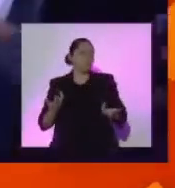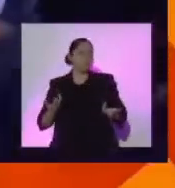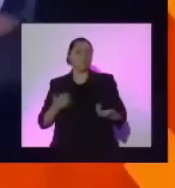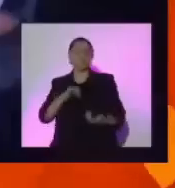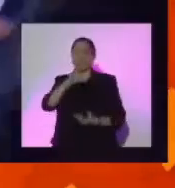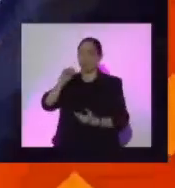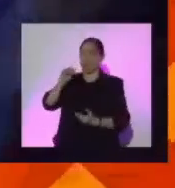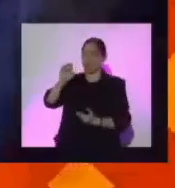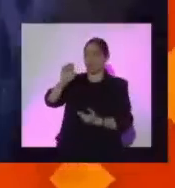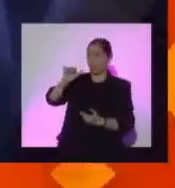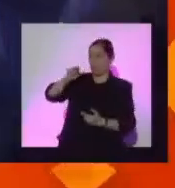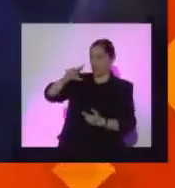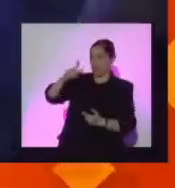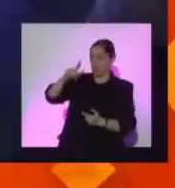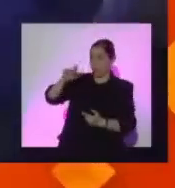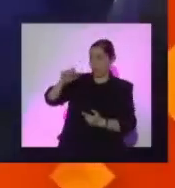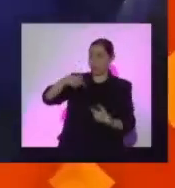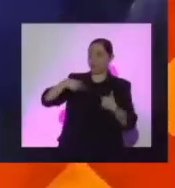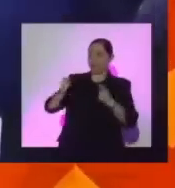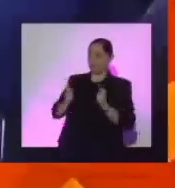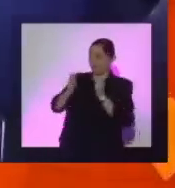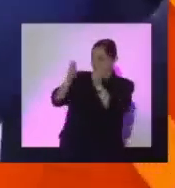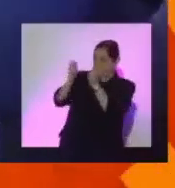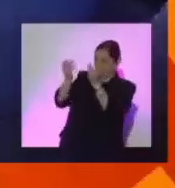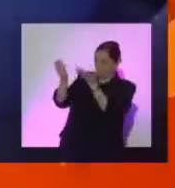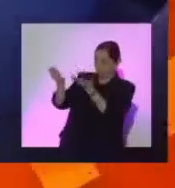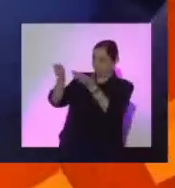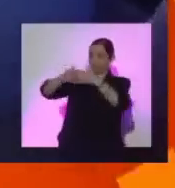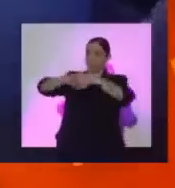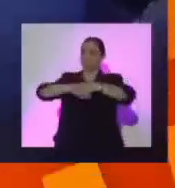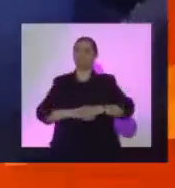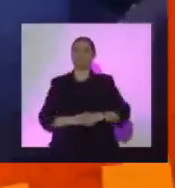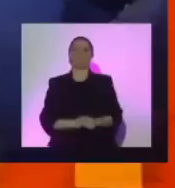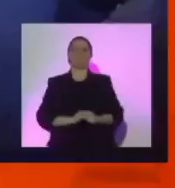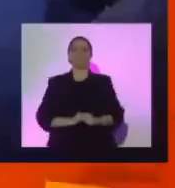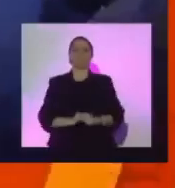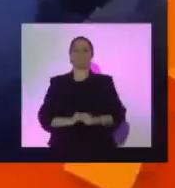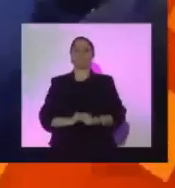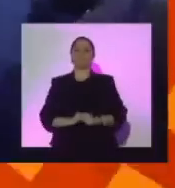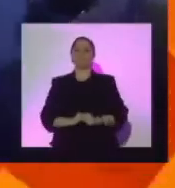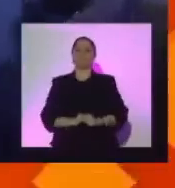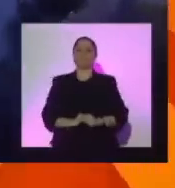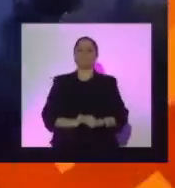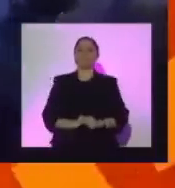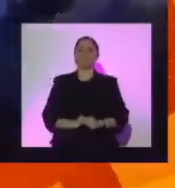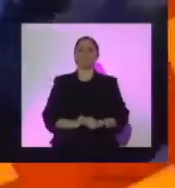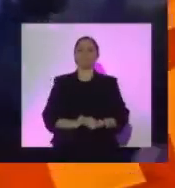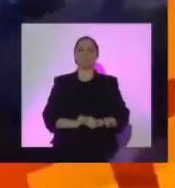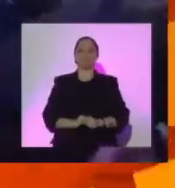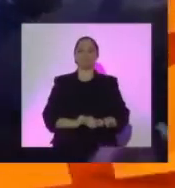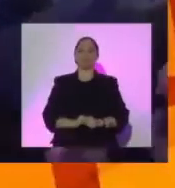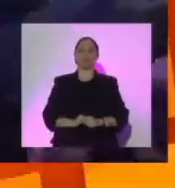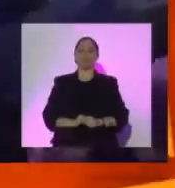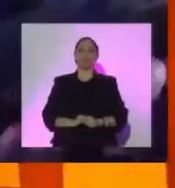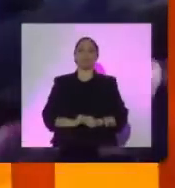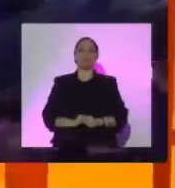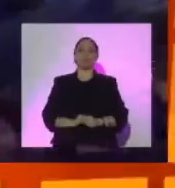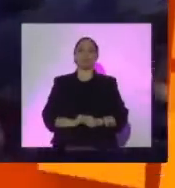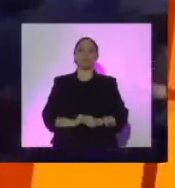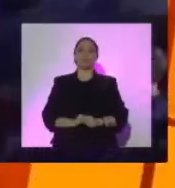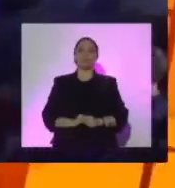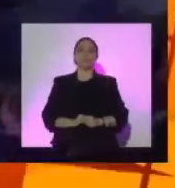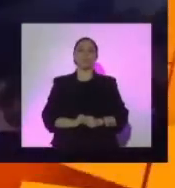México y columnista que obtiene el premio de periodismo cuando todavía los premios de periodismo se podían considerar premios de periodismo en el